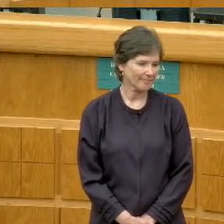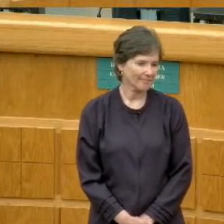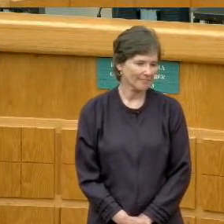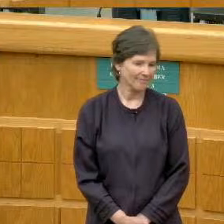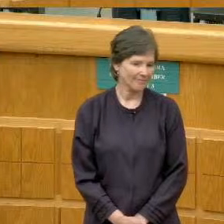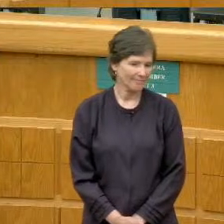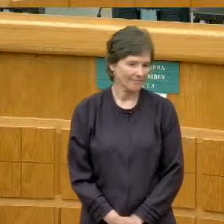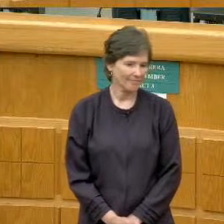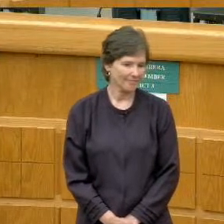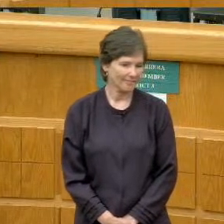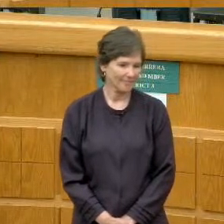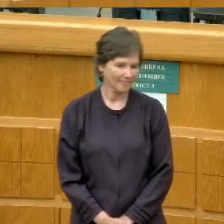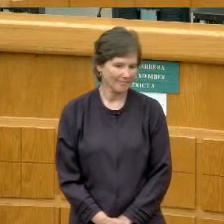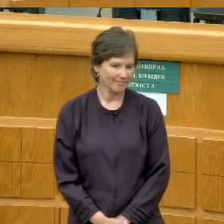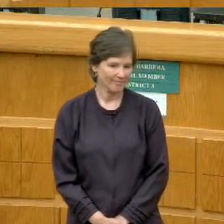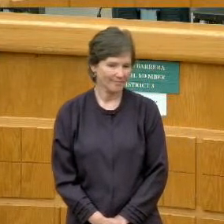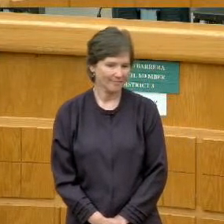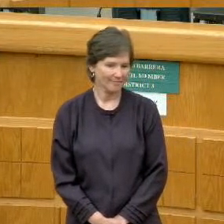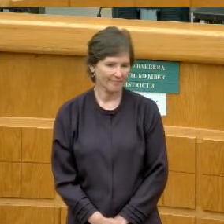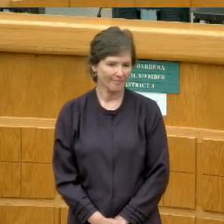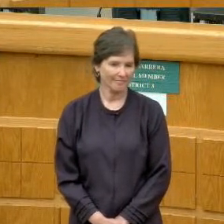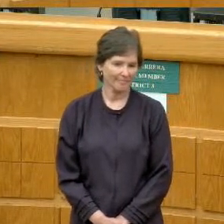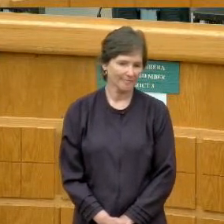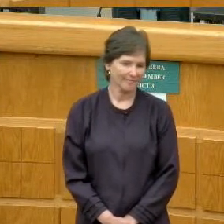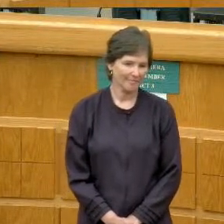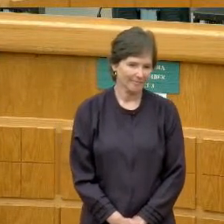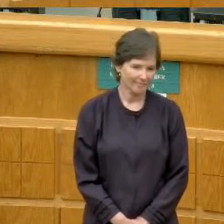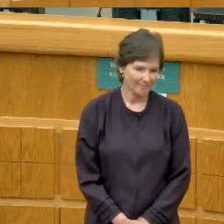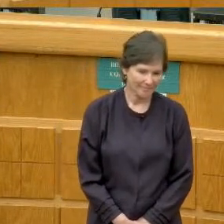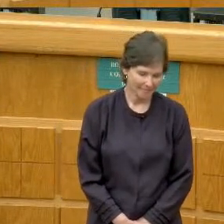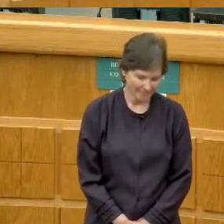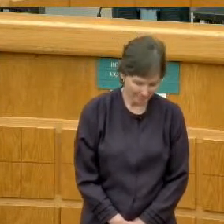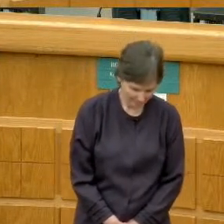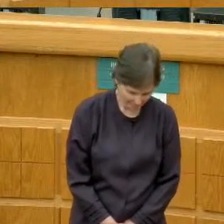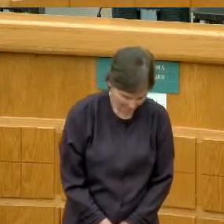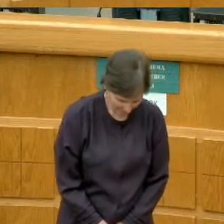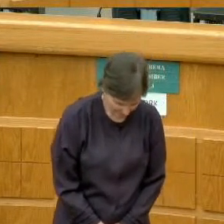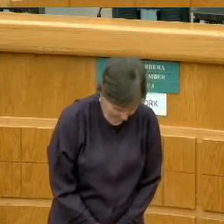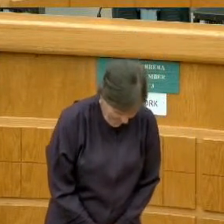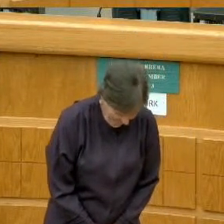de elegibilidad para la vacuna, puede llamar a la clínica de vacunación al